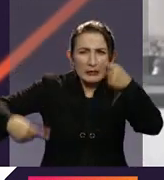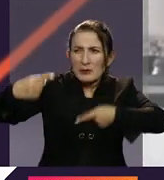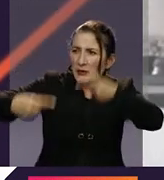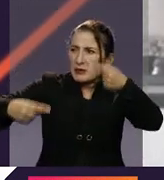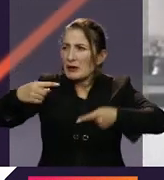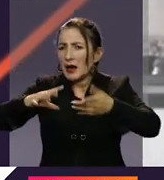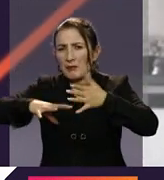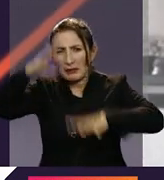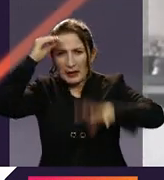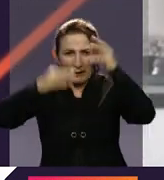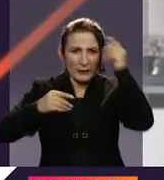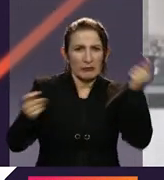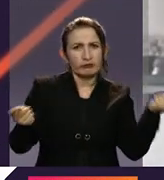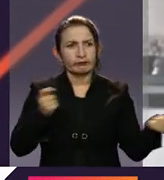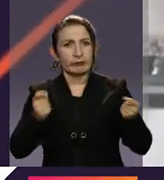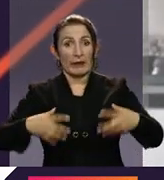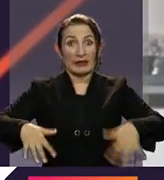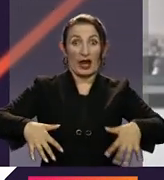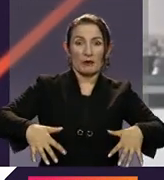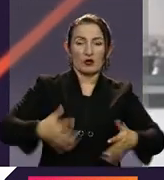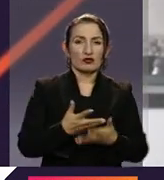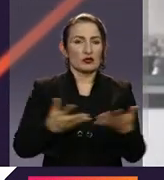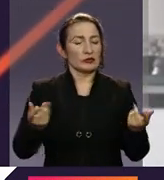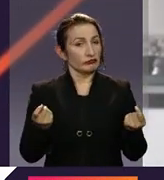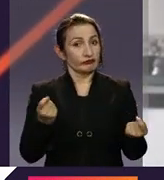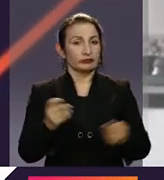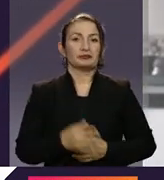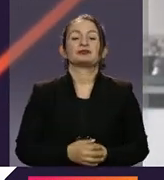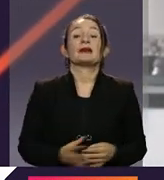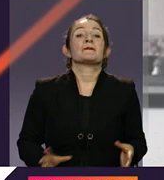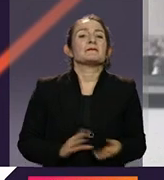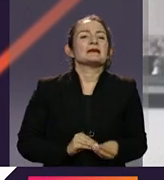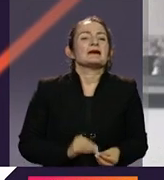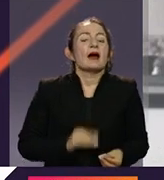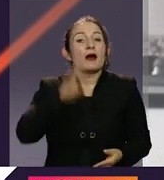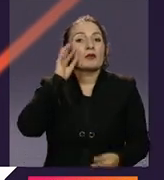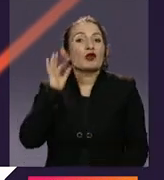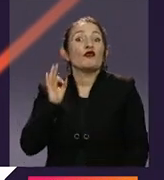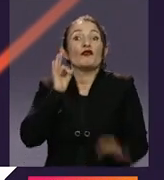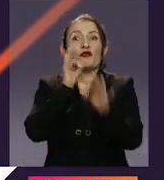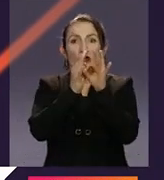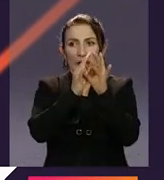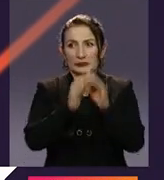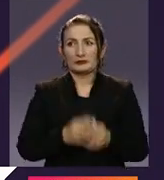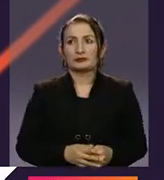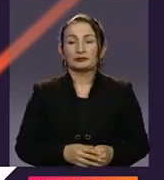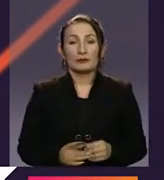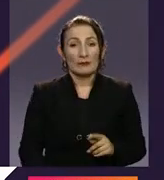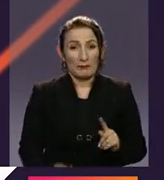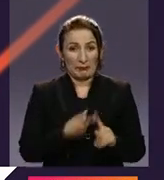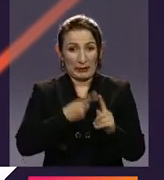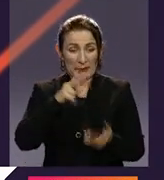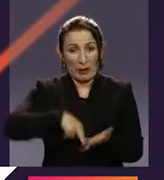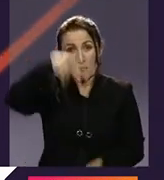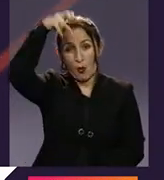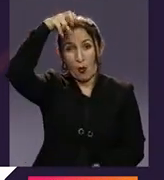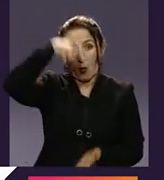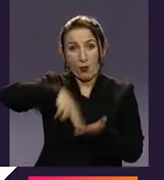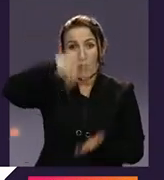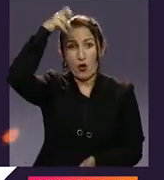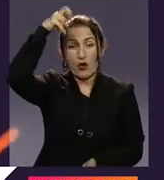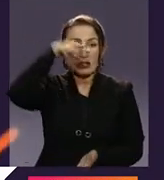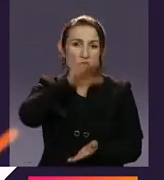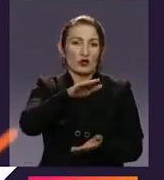aprende a manejar los nervios más que todo. Y también pues uno aprende cómo enfocarse, sí. Esta será su primera competencia tras más de un año entre